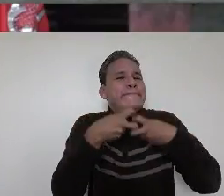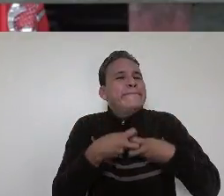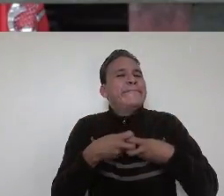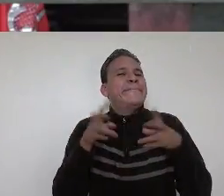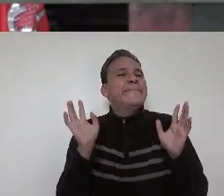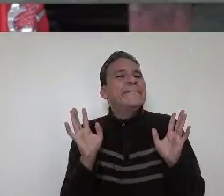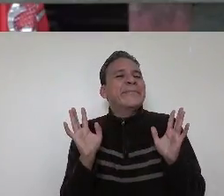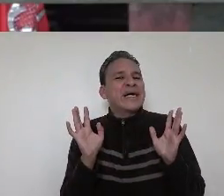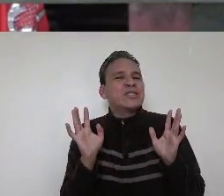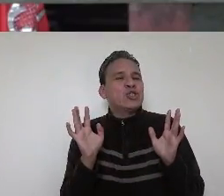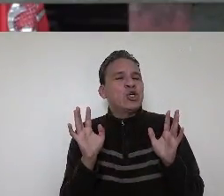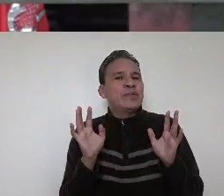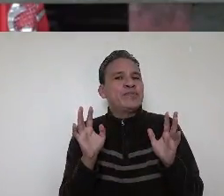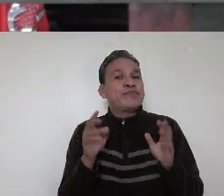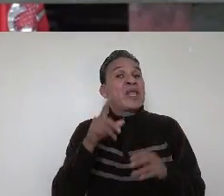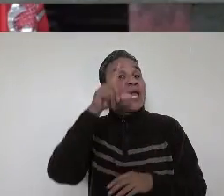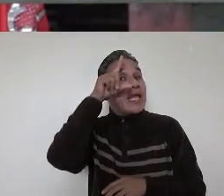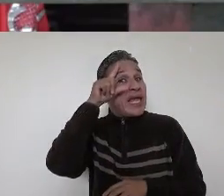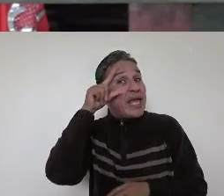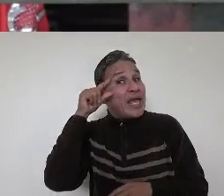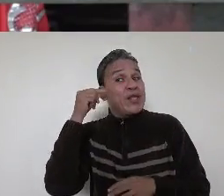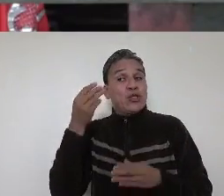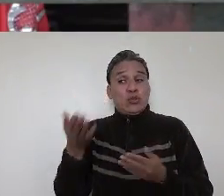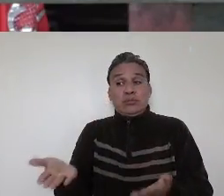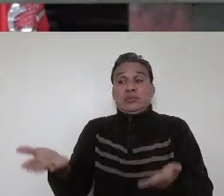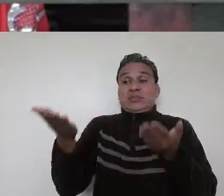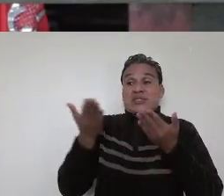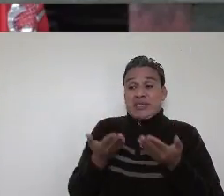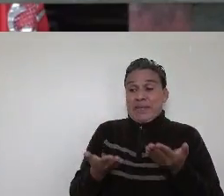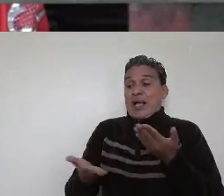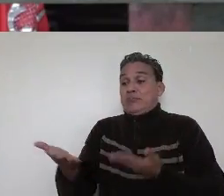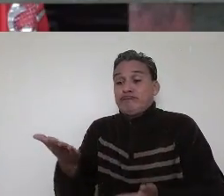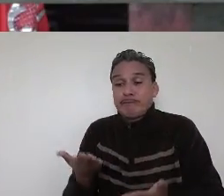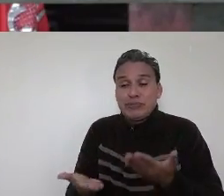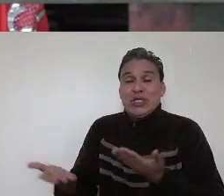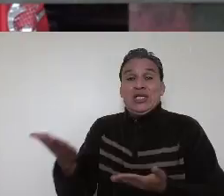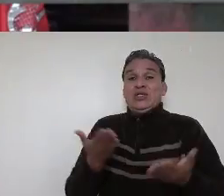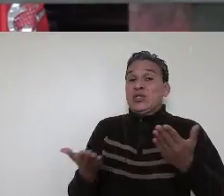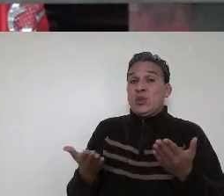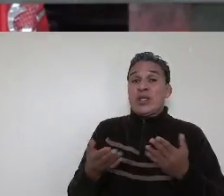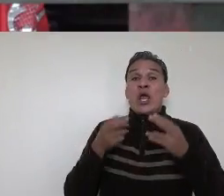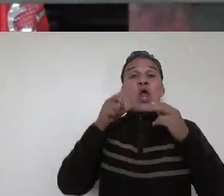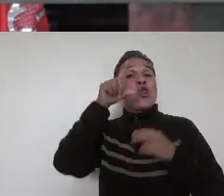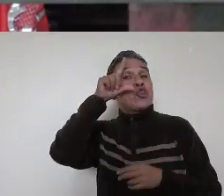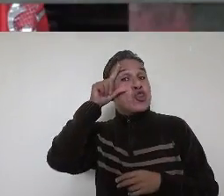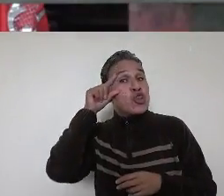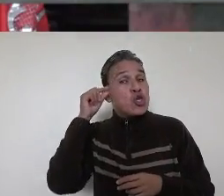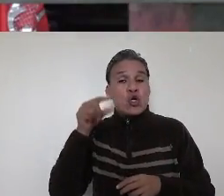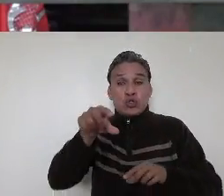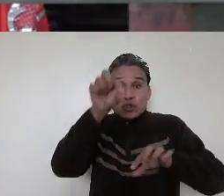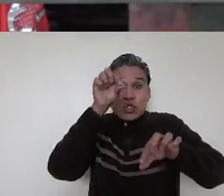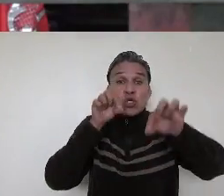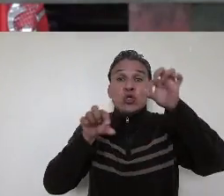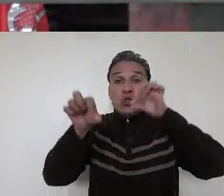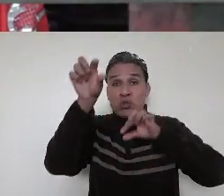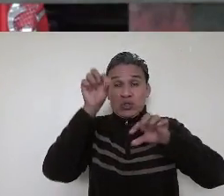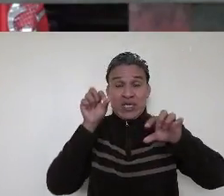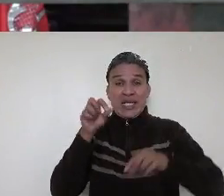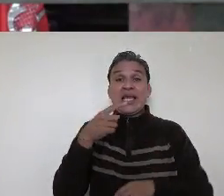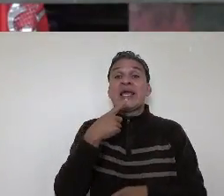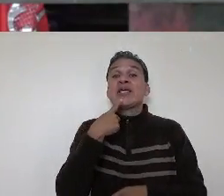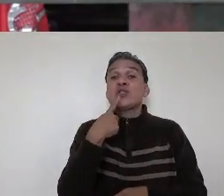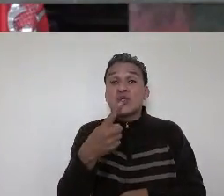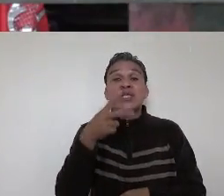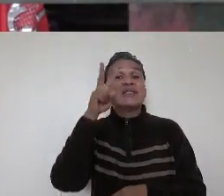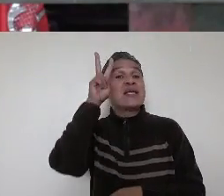Que Dios se paga y se da el vuelto. Dios nos elige, nos purifica, nos pide que nos revestamos